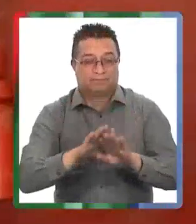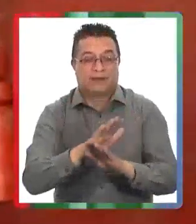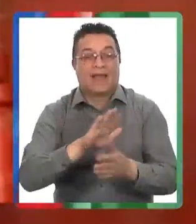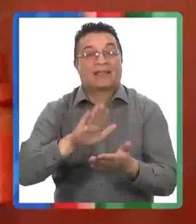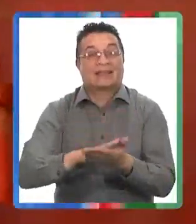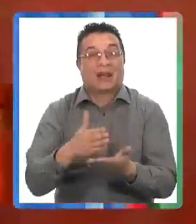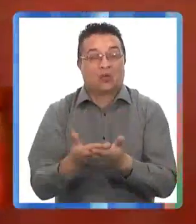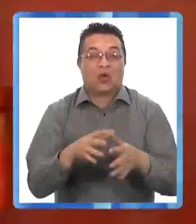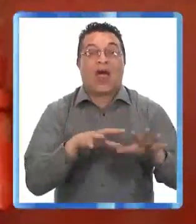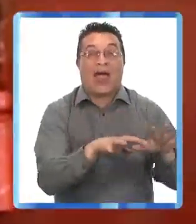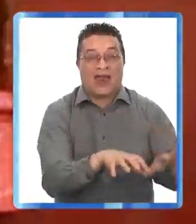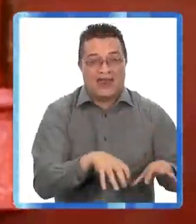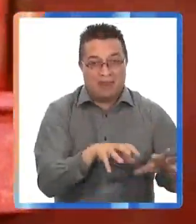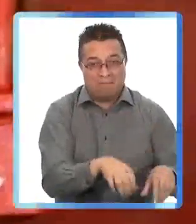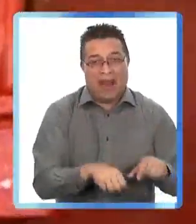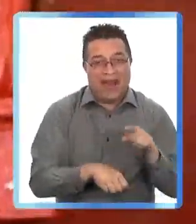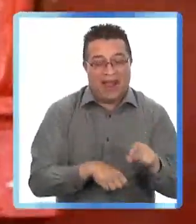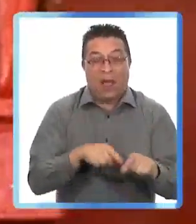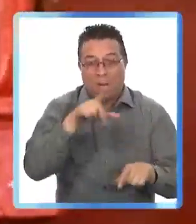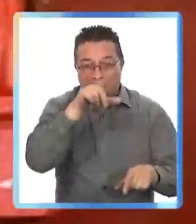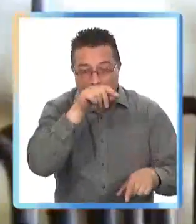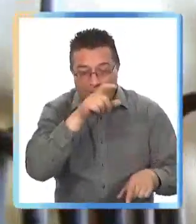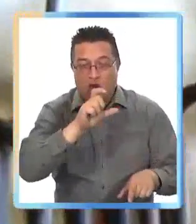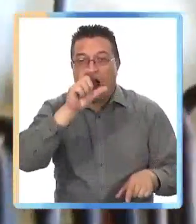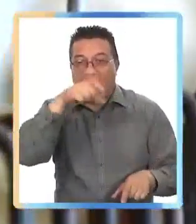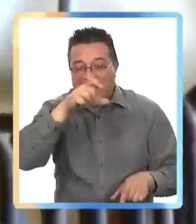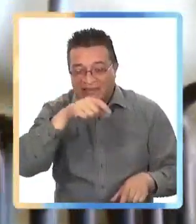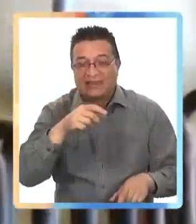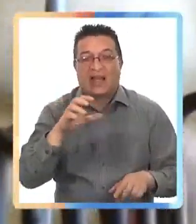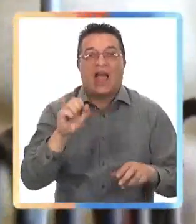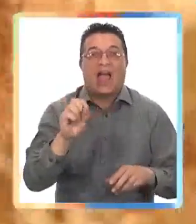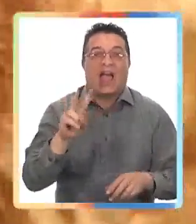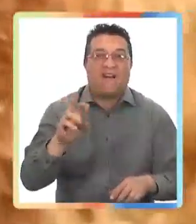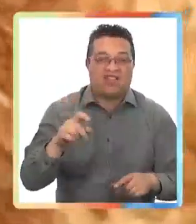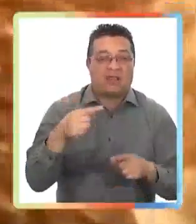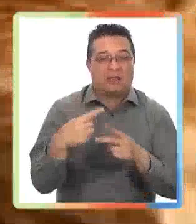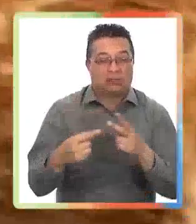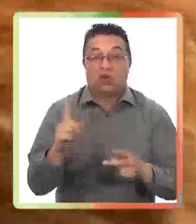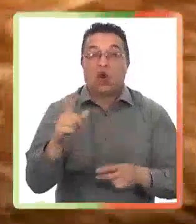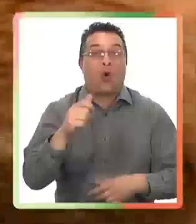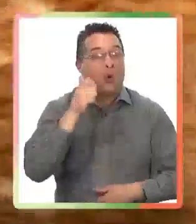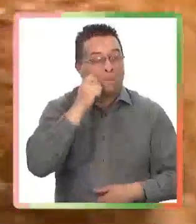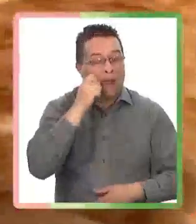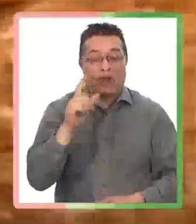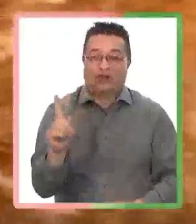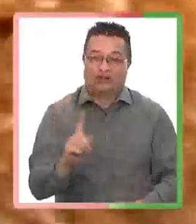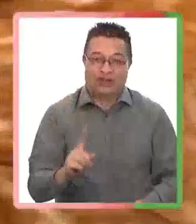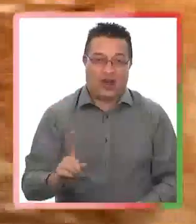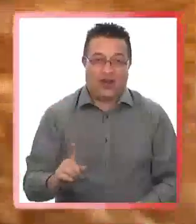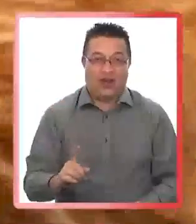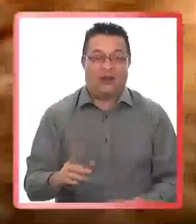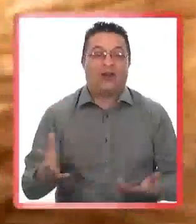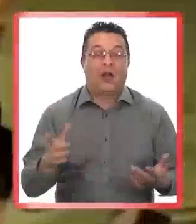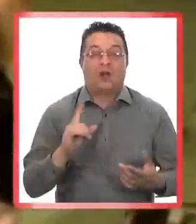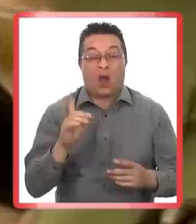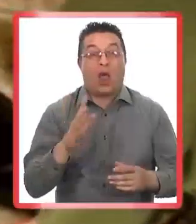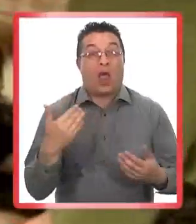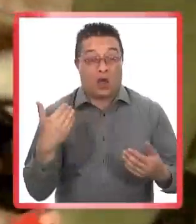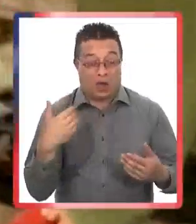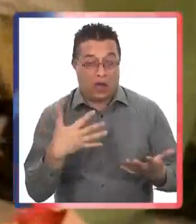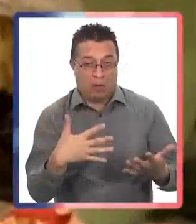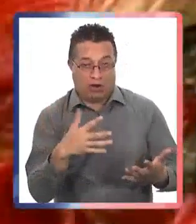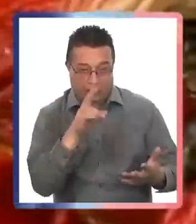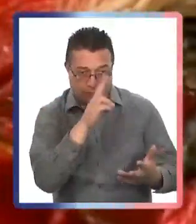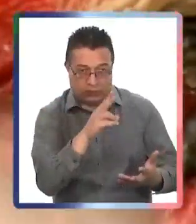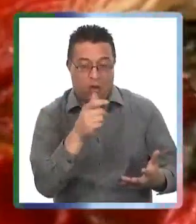salud de los animales, digamos, de los pollos, de las gallinas, de las aves, no de los seres humanos. Obviamente, no es que no importe